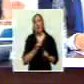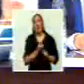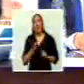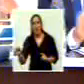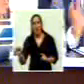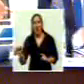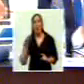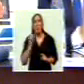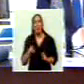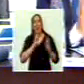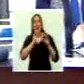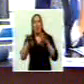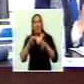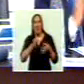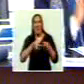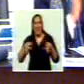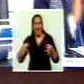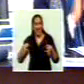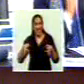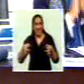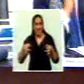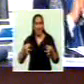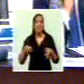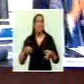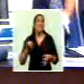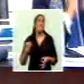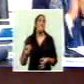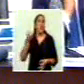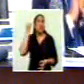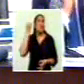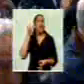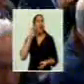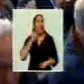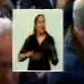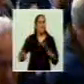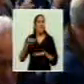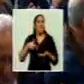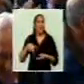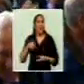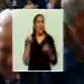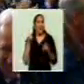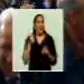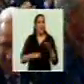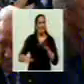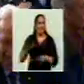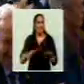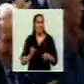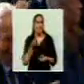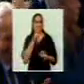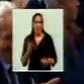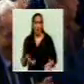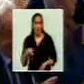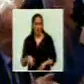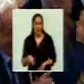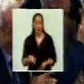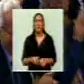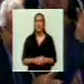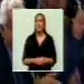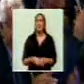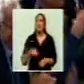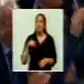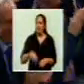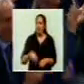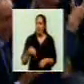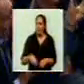de grano, con lo cual lo hace mucho más competitivo. Pero hoy se han entregado, hoy,